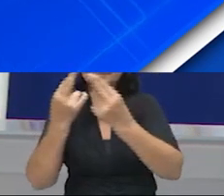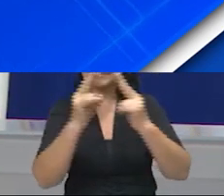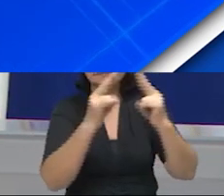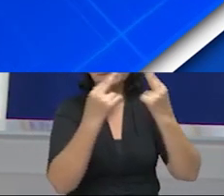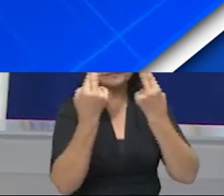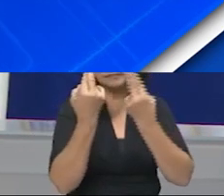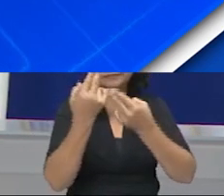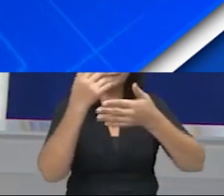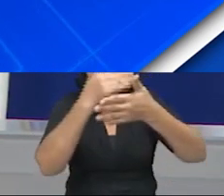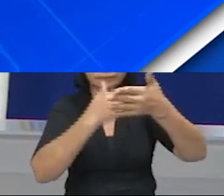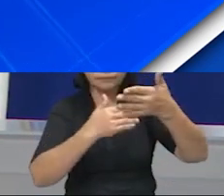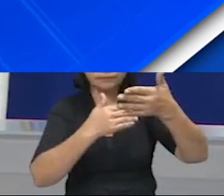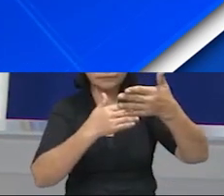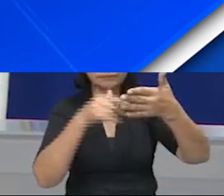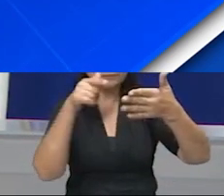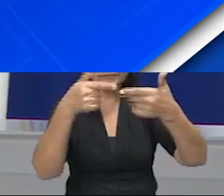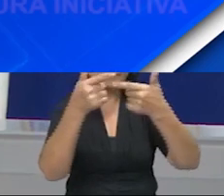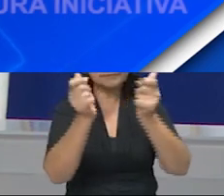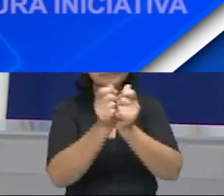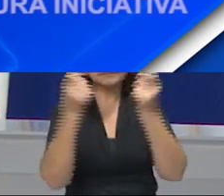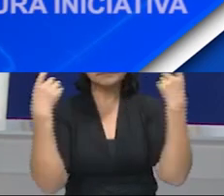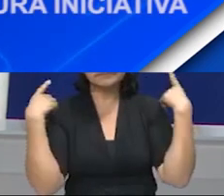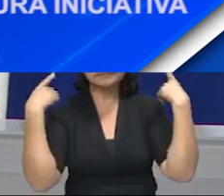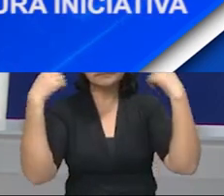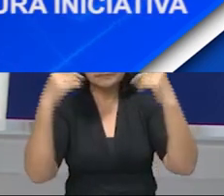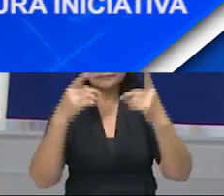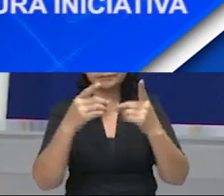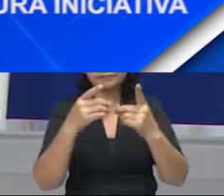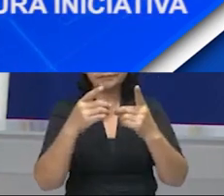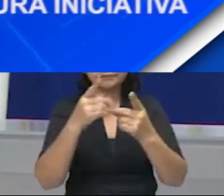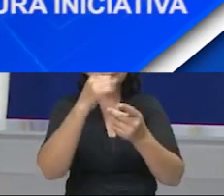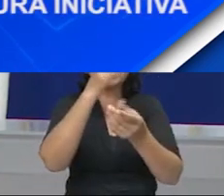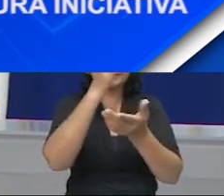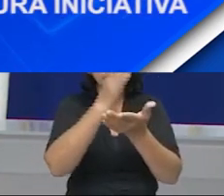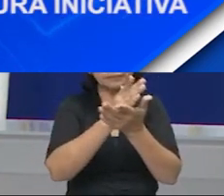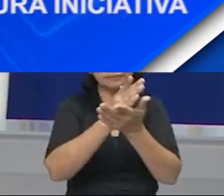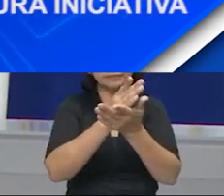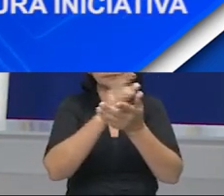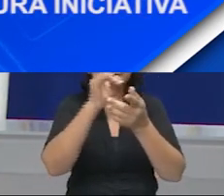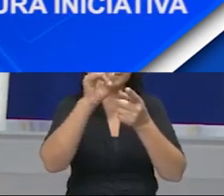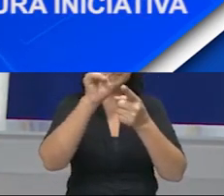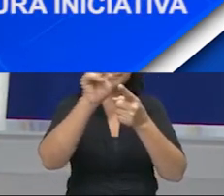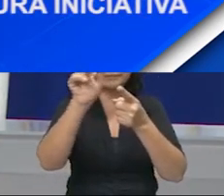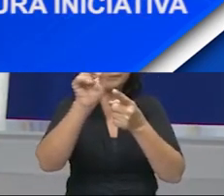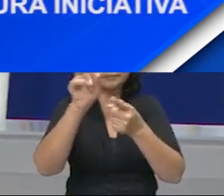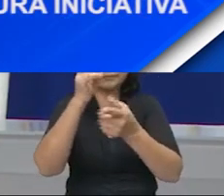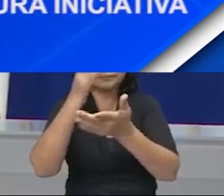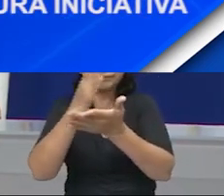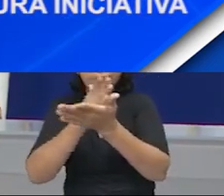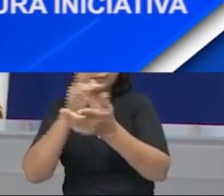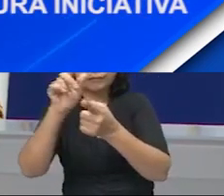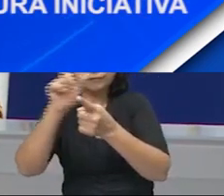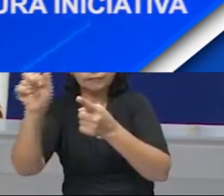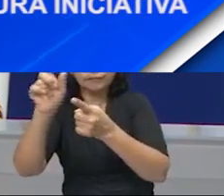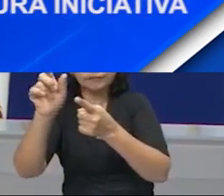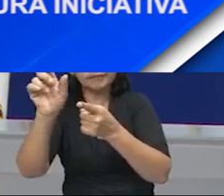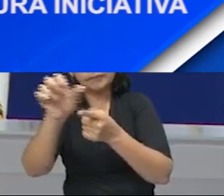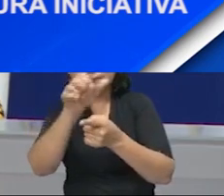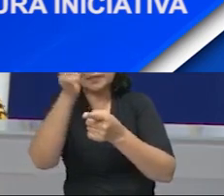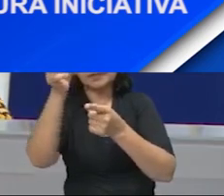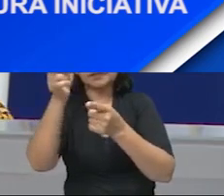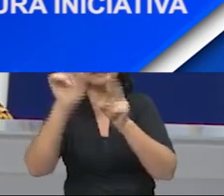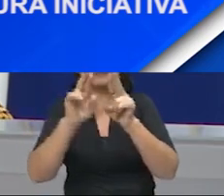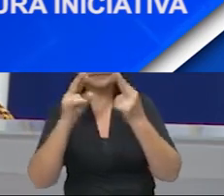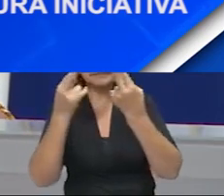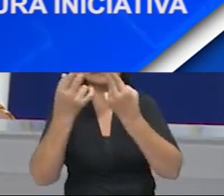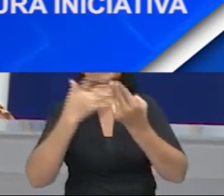las reuniones ordinarias de la junta directiva a una vez cada 2 meses y extraordinariamente según